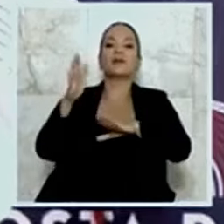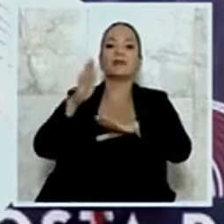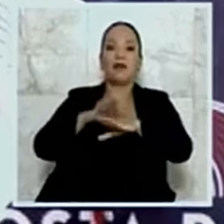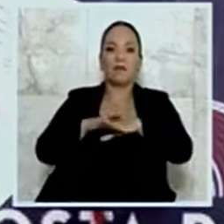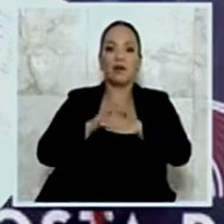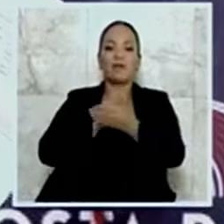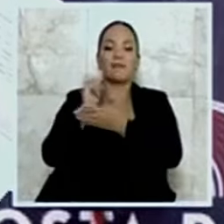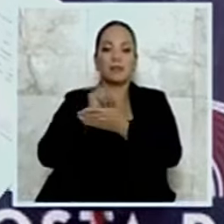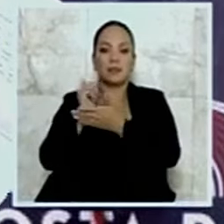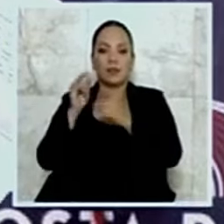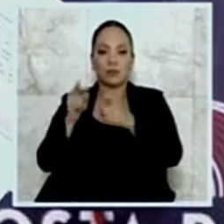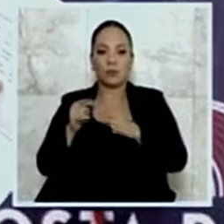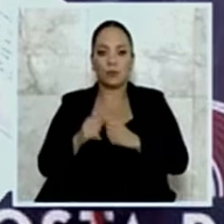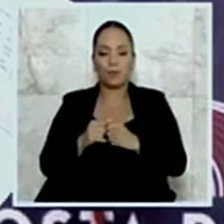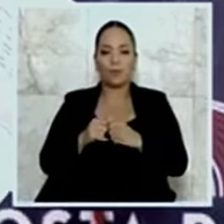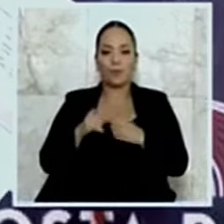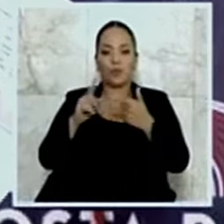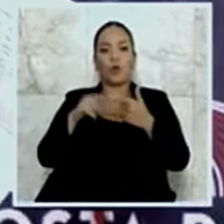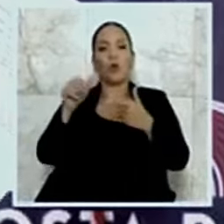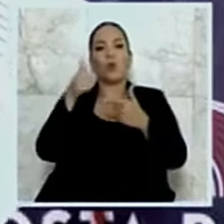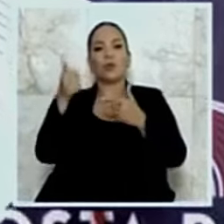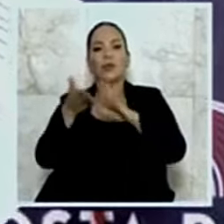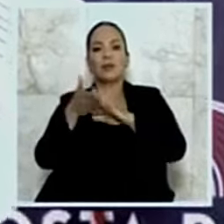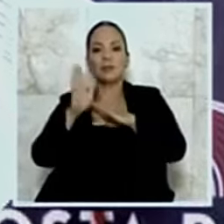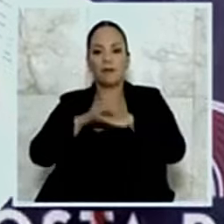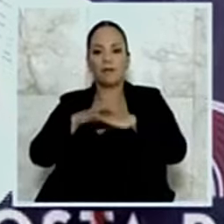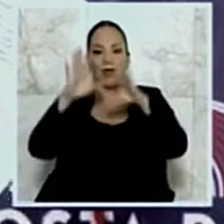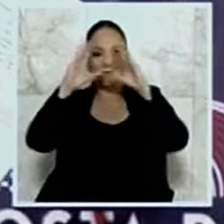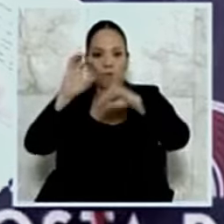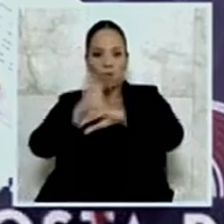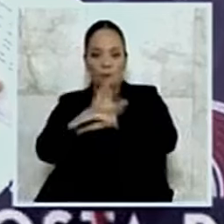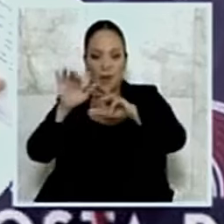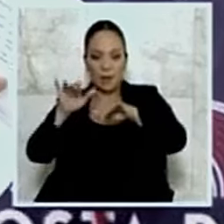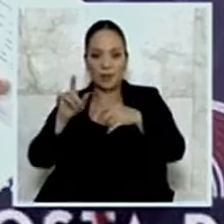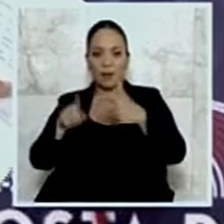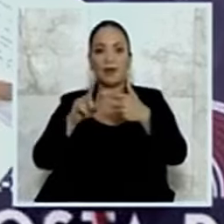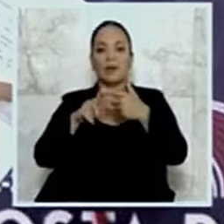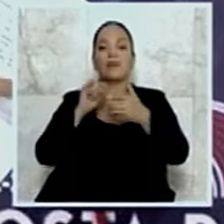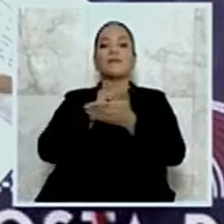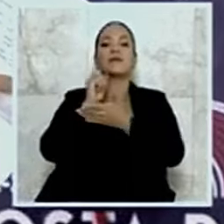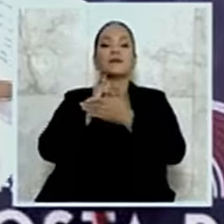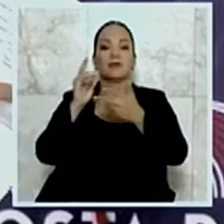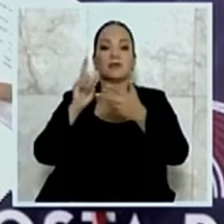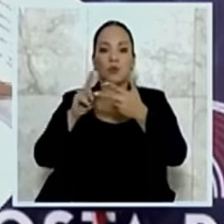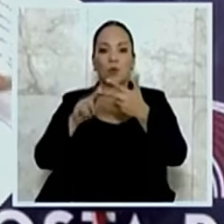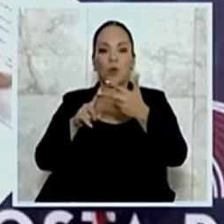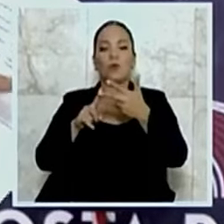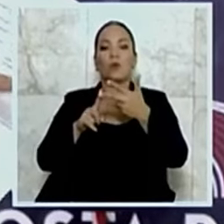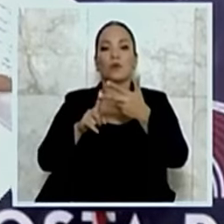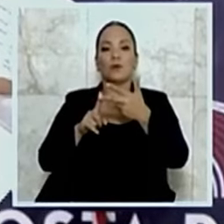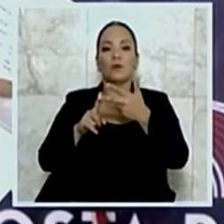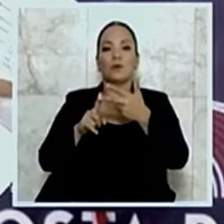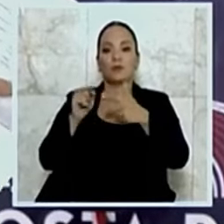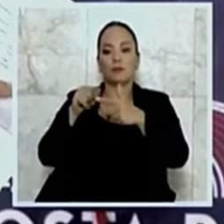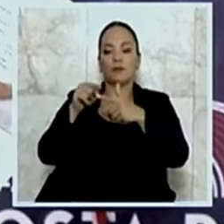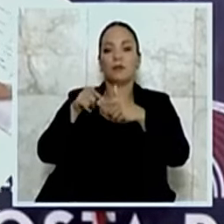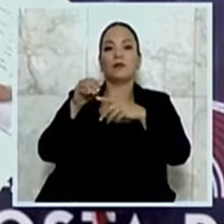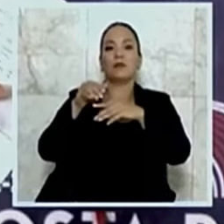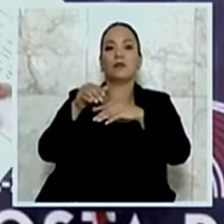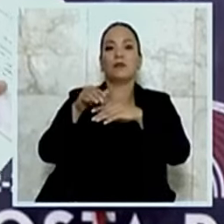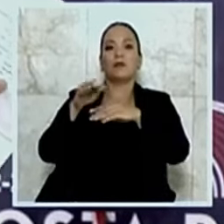fecha, dice que el señor Lehmann está siendo investigado por una estafa en